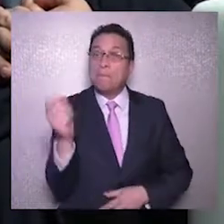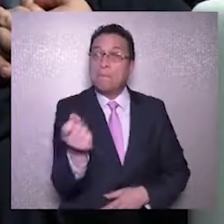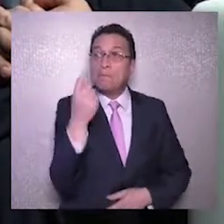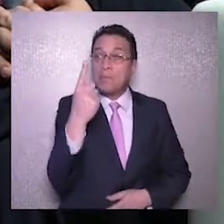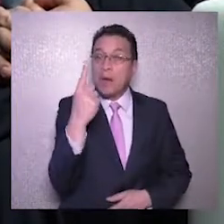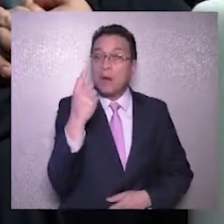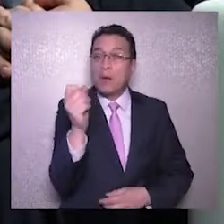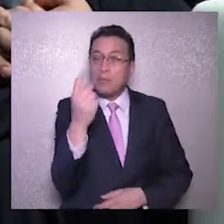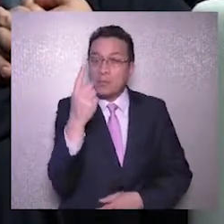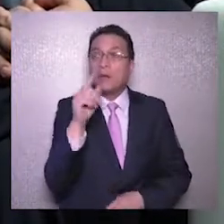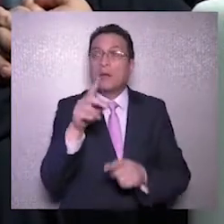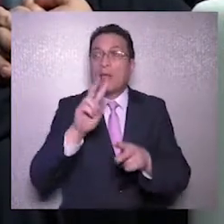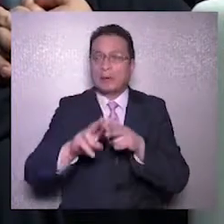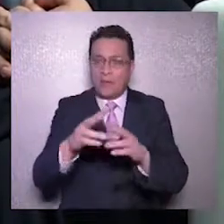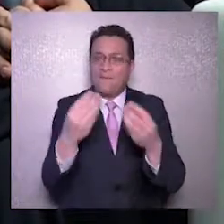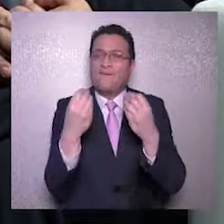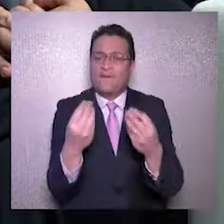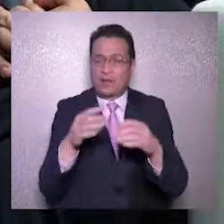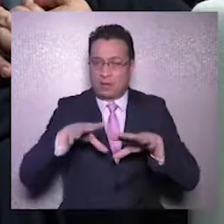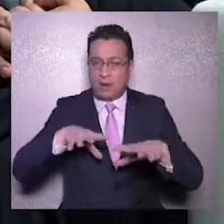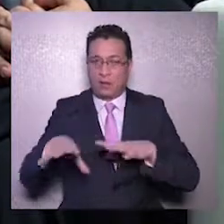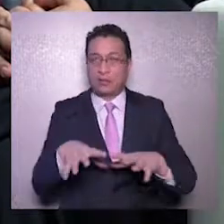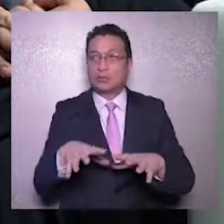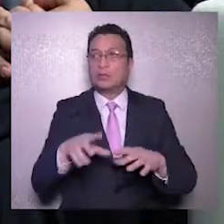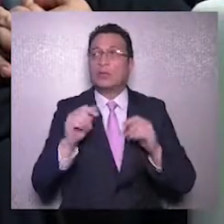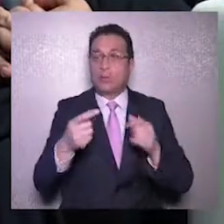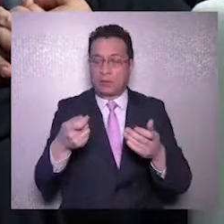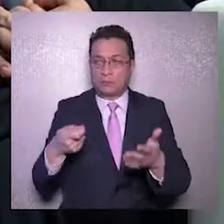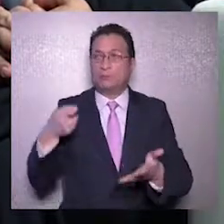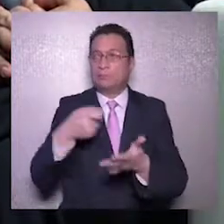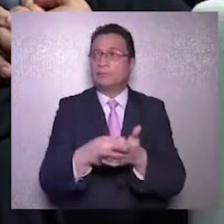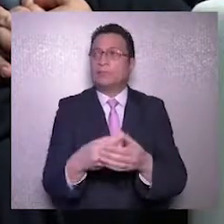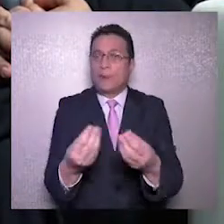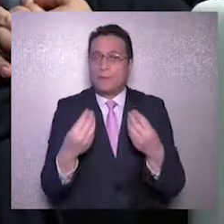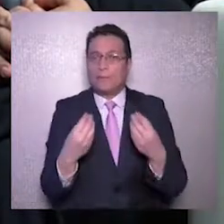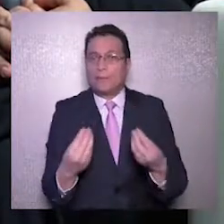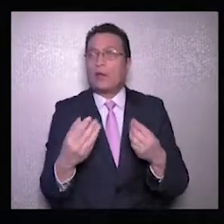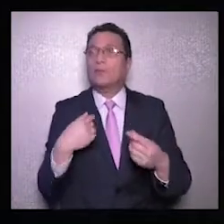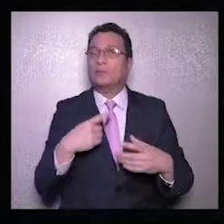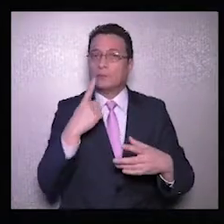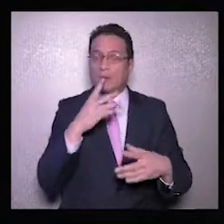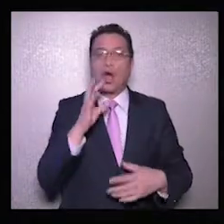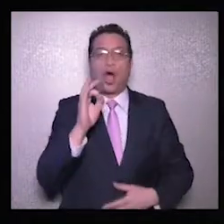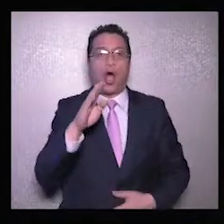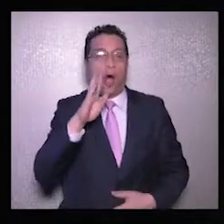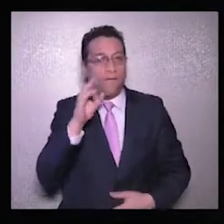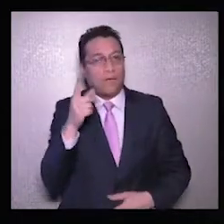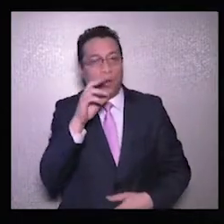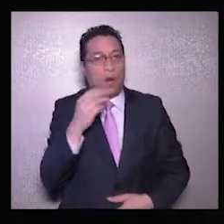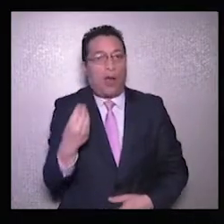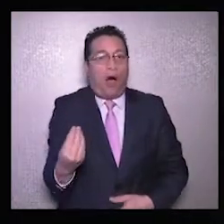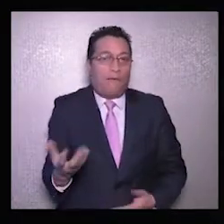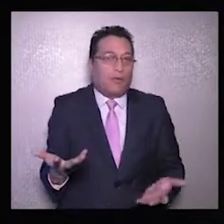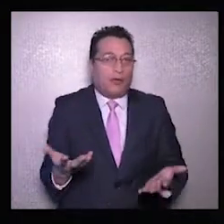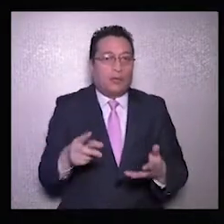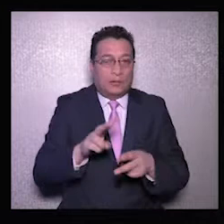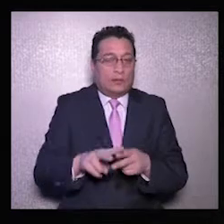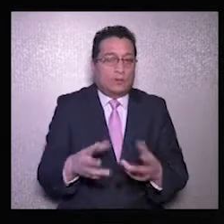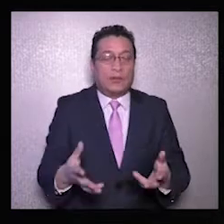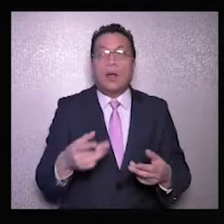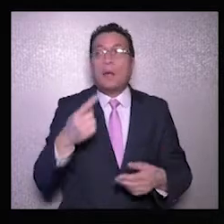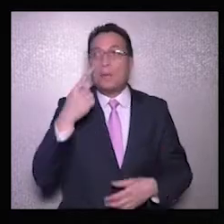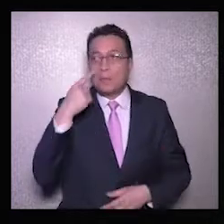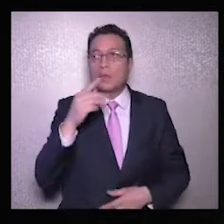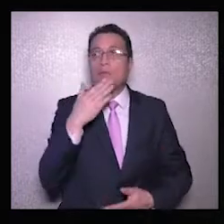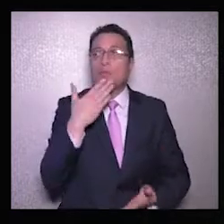Lo primero es hacer bien las cosas, usar bien los recursos, aunque parezca algo tan obvio, pero cuando